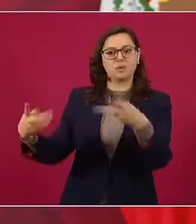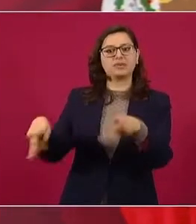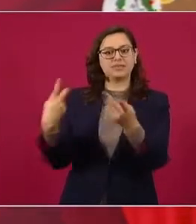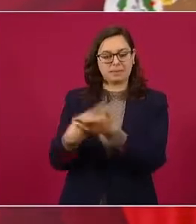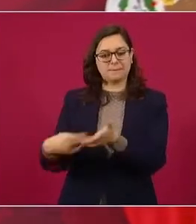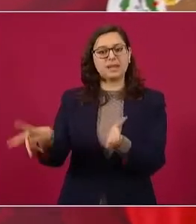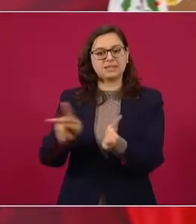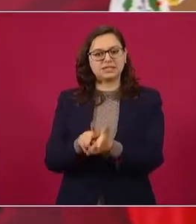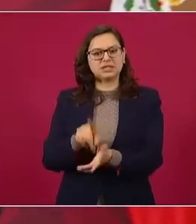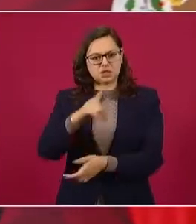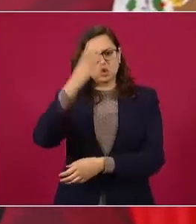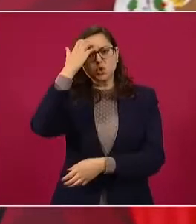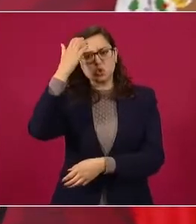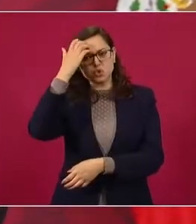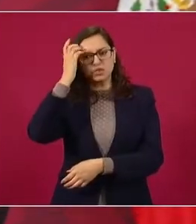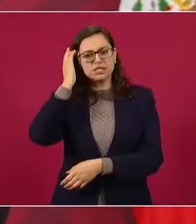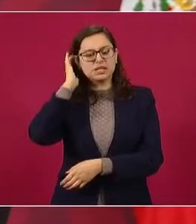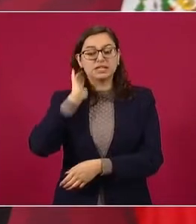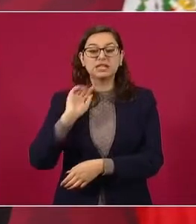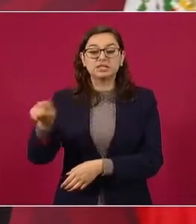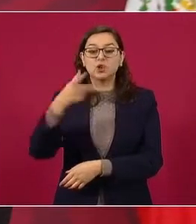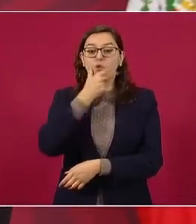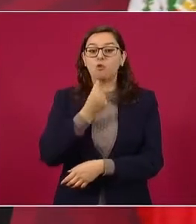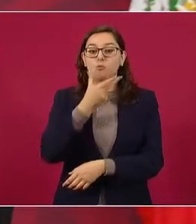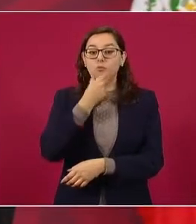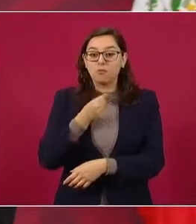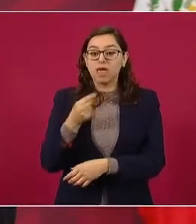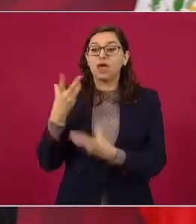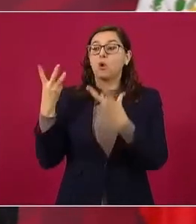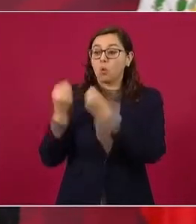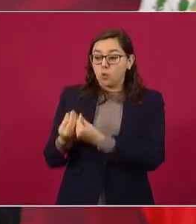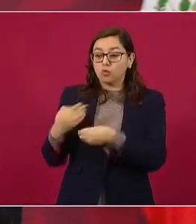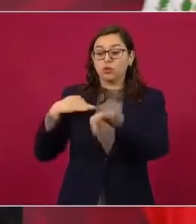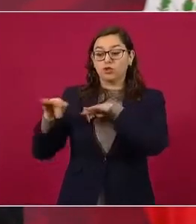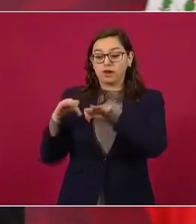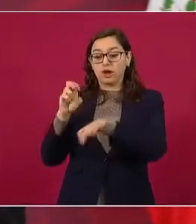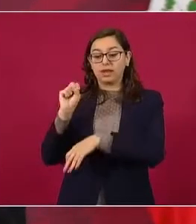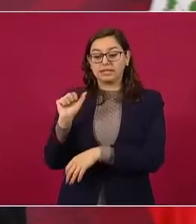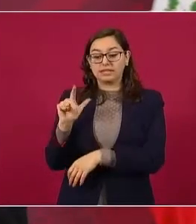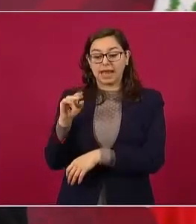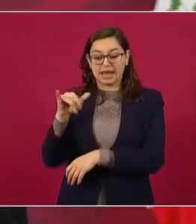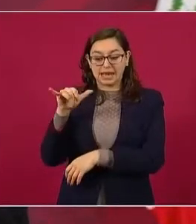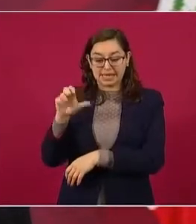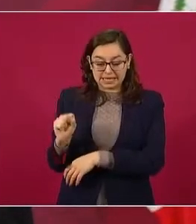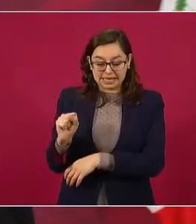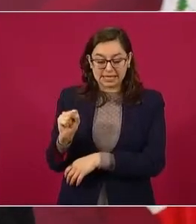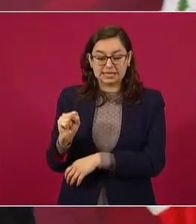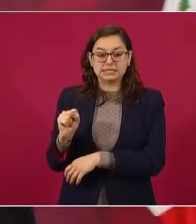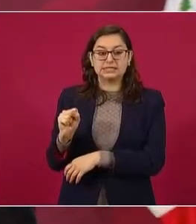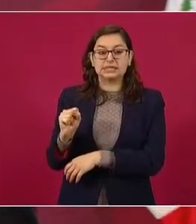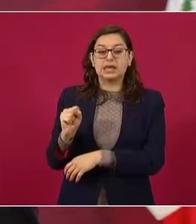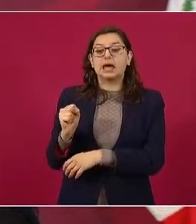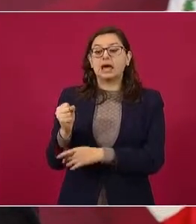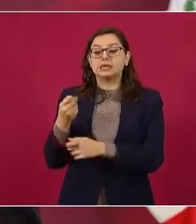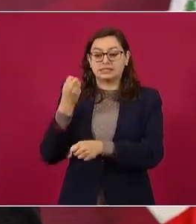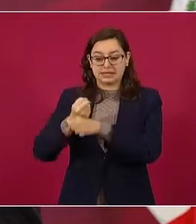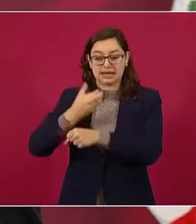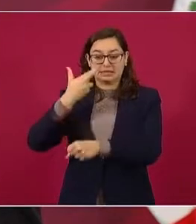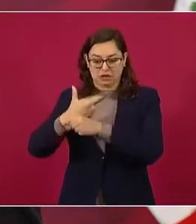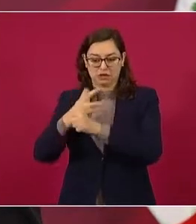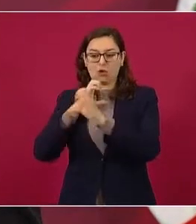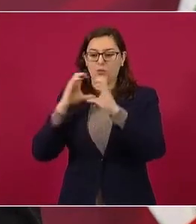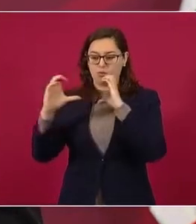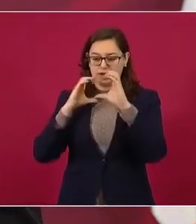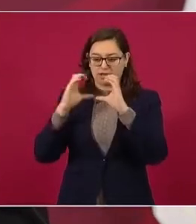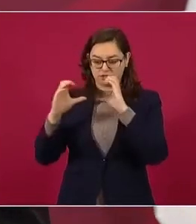Uno que viene desde Salinas, que fue el de comunicación de Salinas,